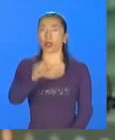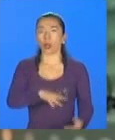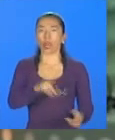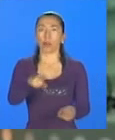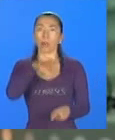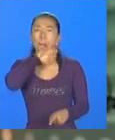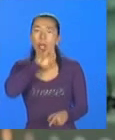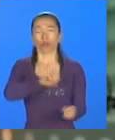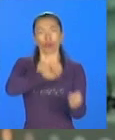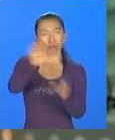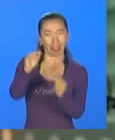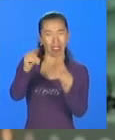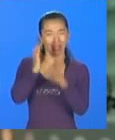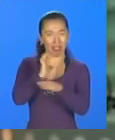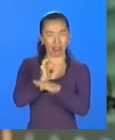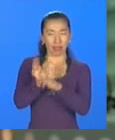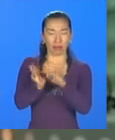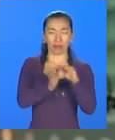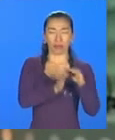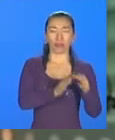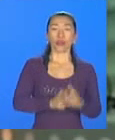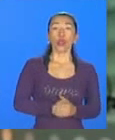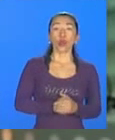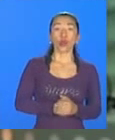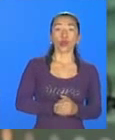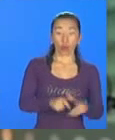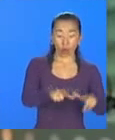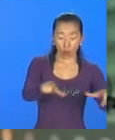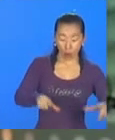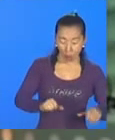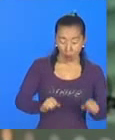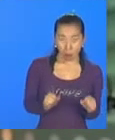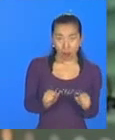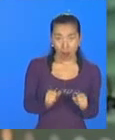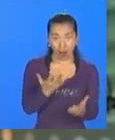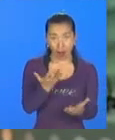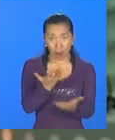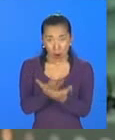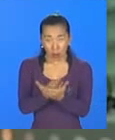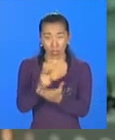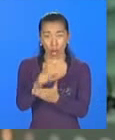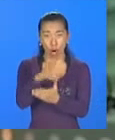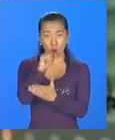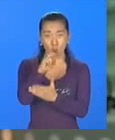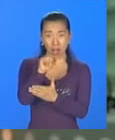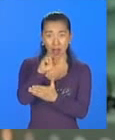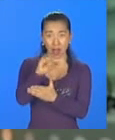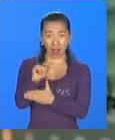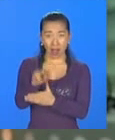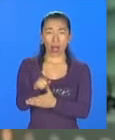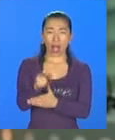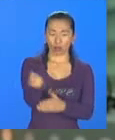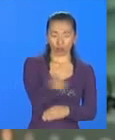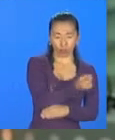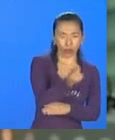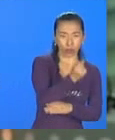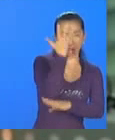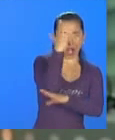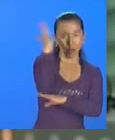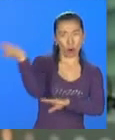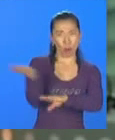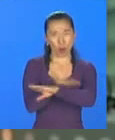tras una protesta realizada por ambientalistas en el humedal La Conejera a causa de la tala de árboles en la zona por parte de la